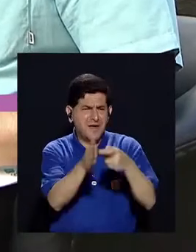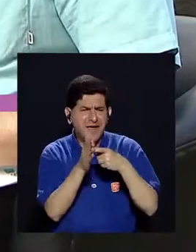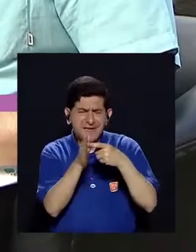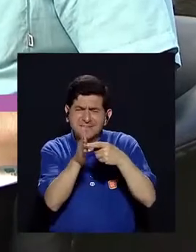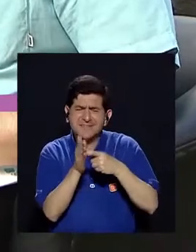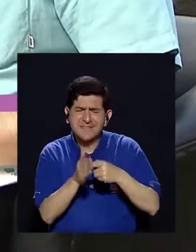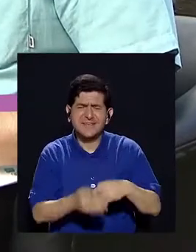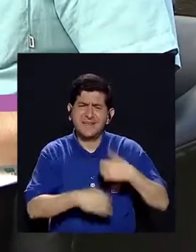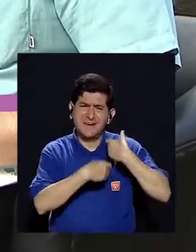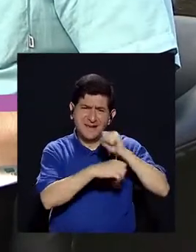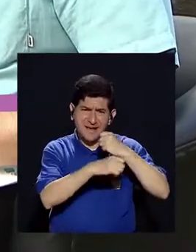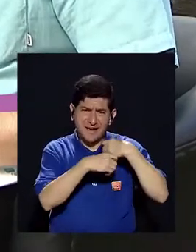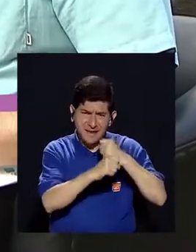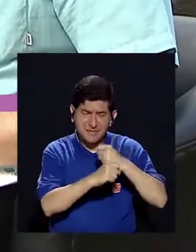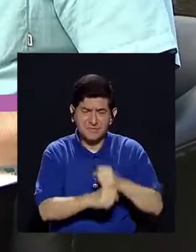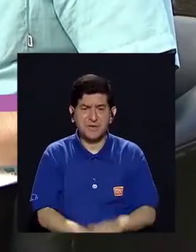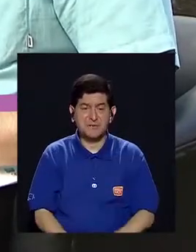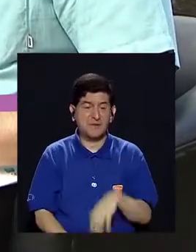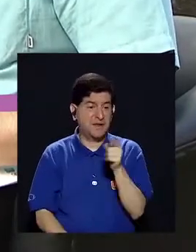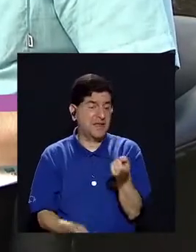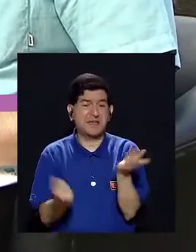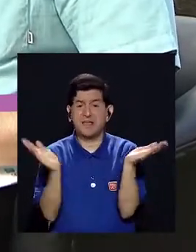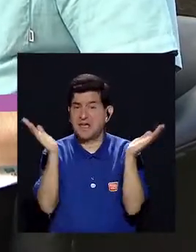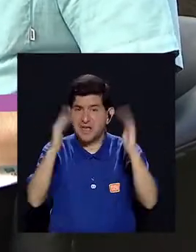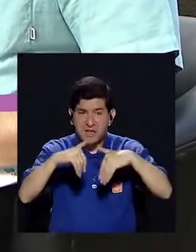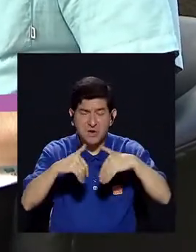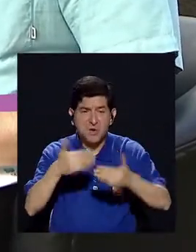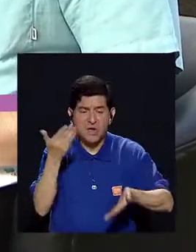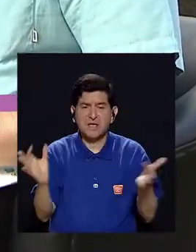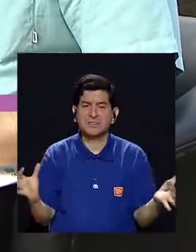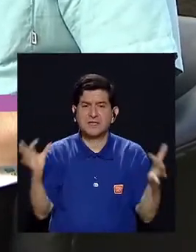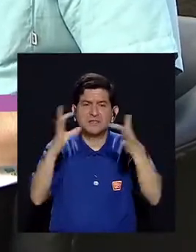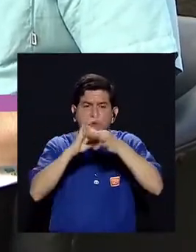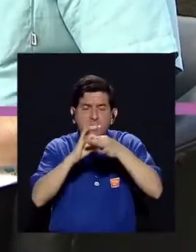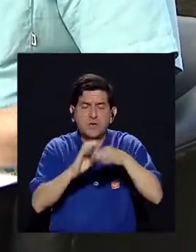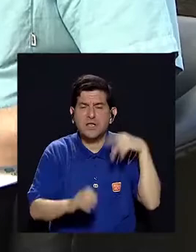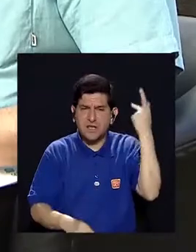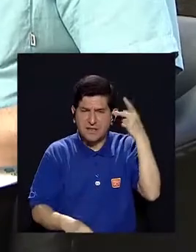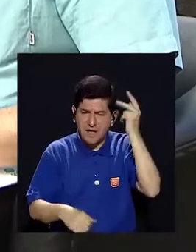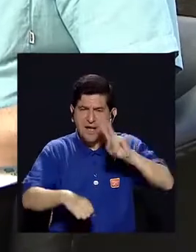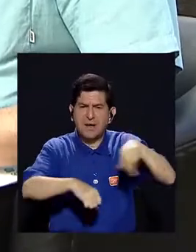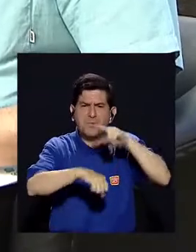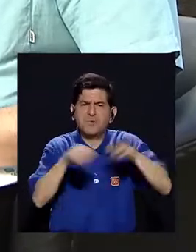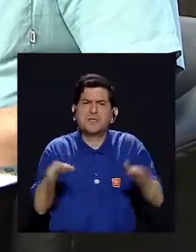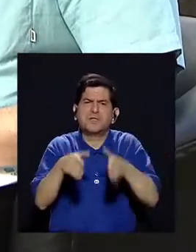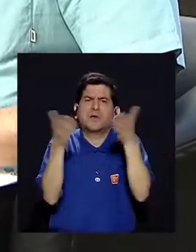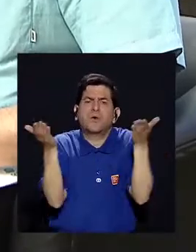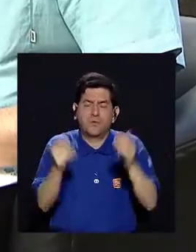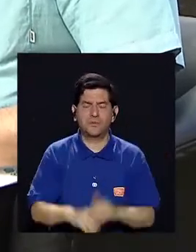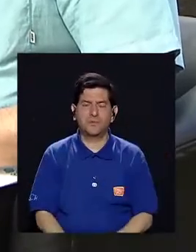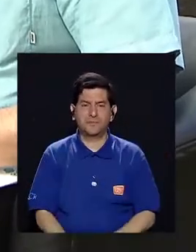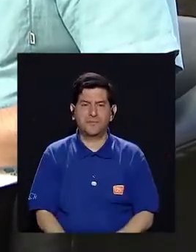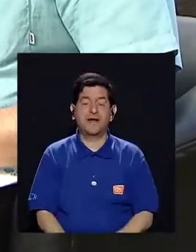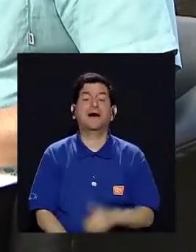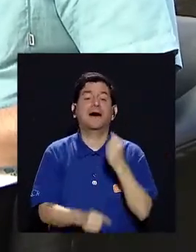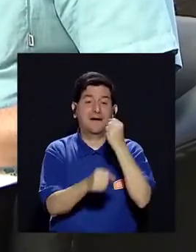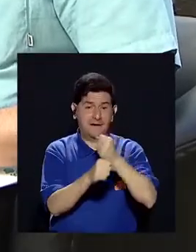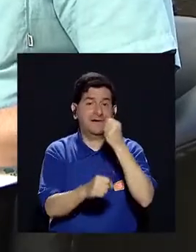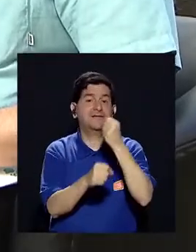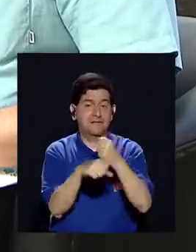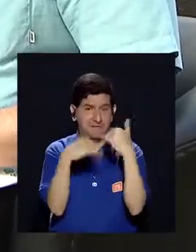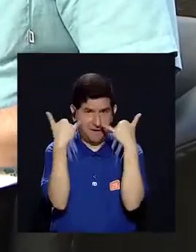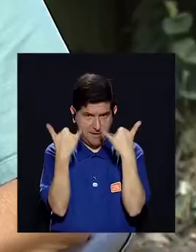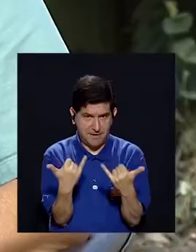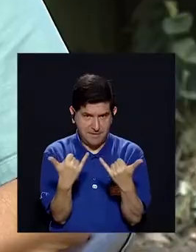una municipalidad que no tiene como conexión con esta política nacional? Sí, para eso se ha